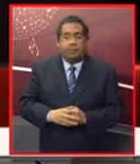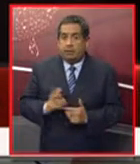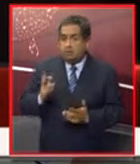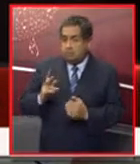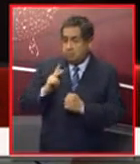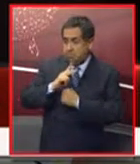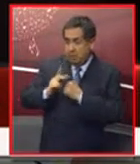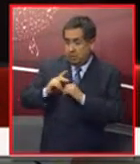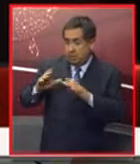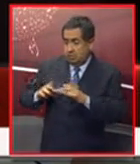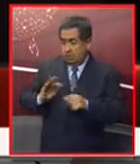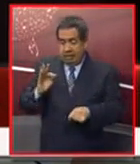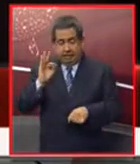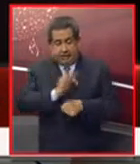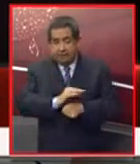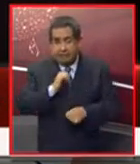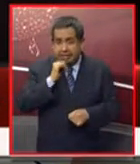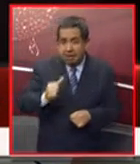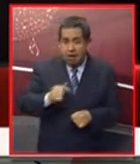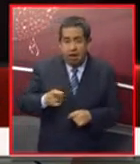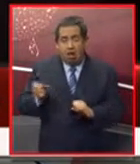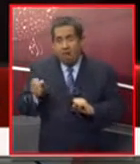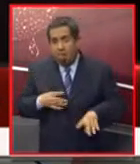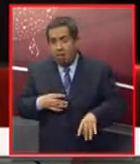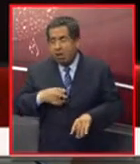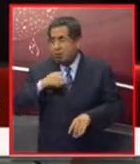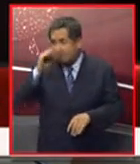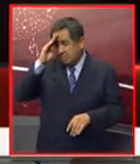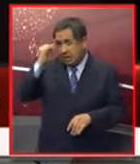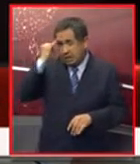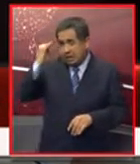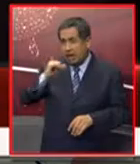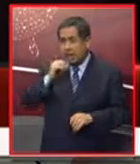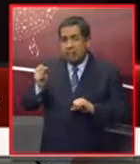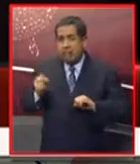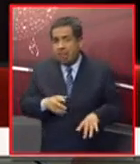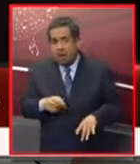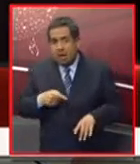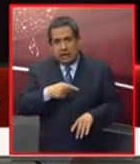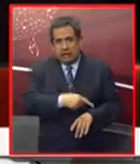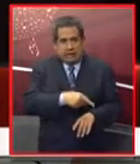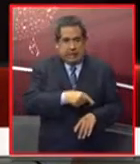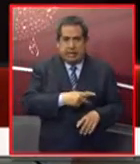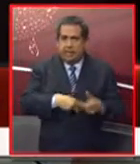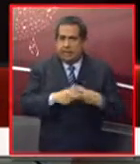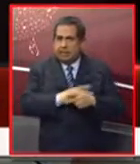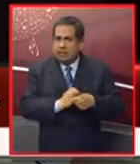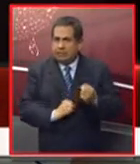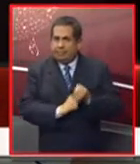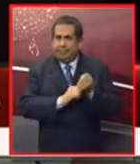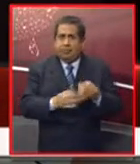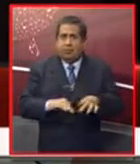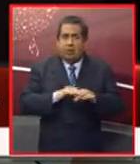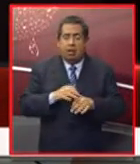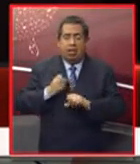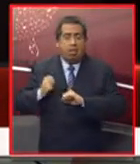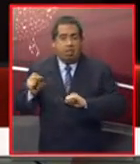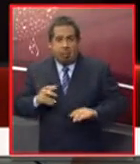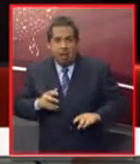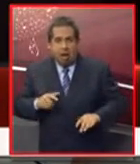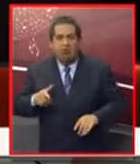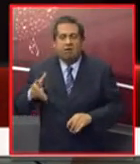a sus productores, que no se preocupa por el eslabón más débil de la cadena productiva nacional, está condenado